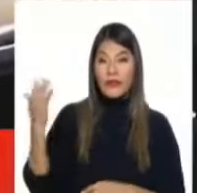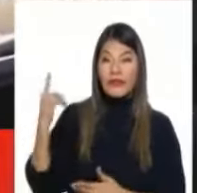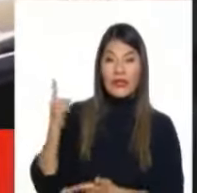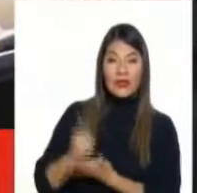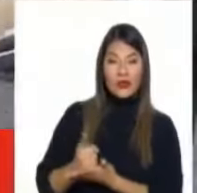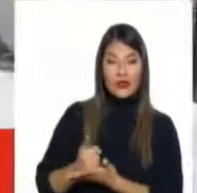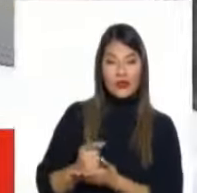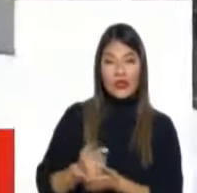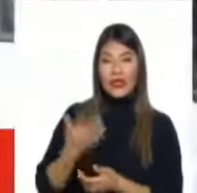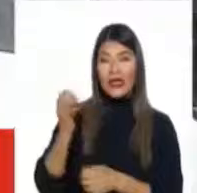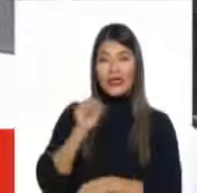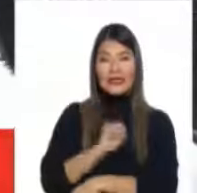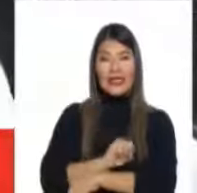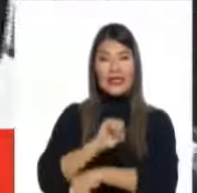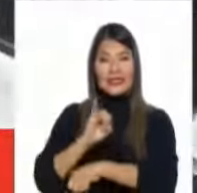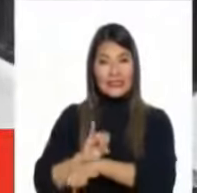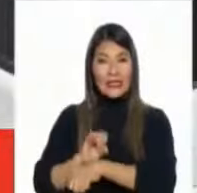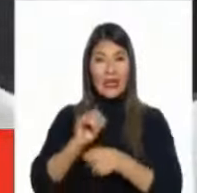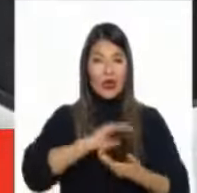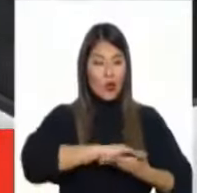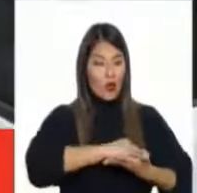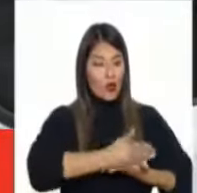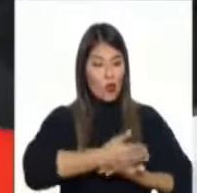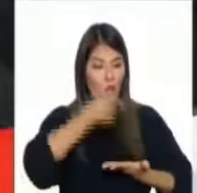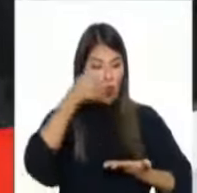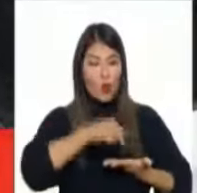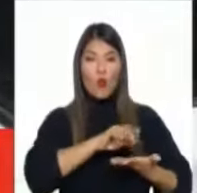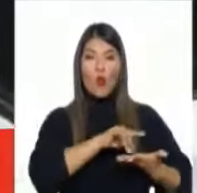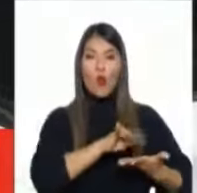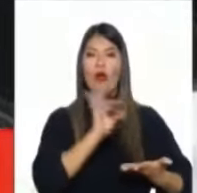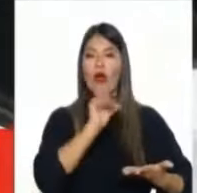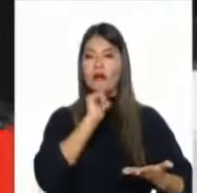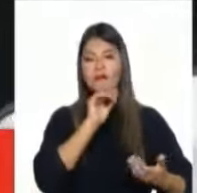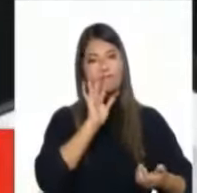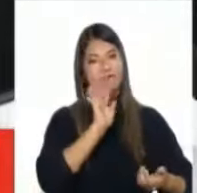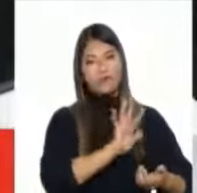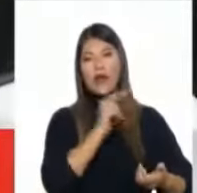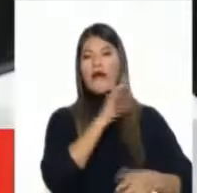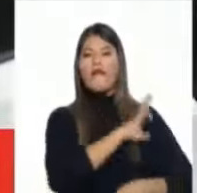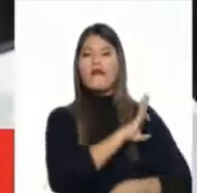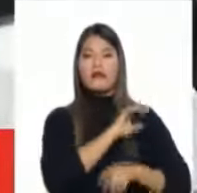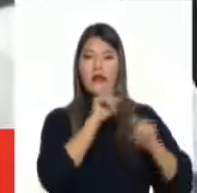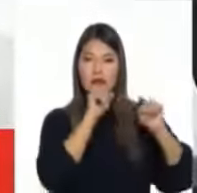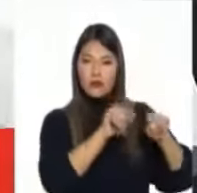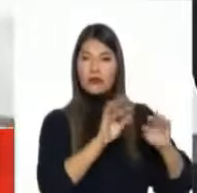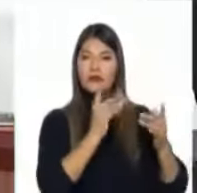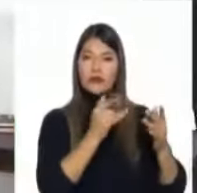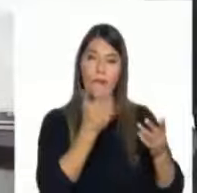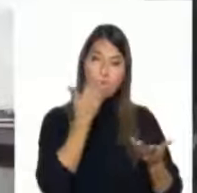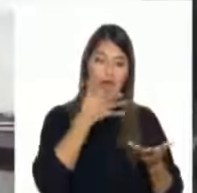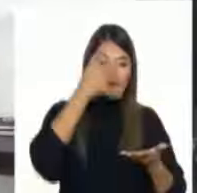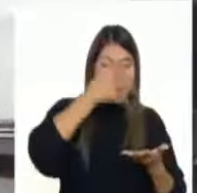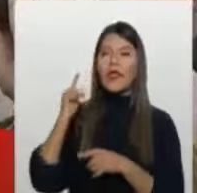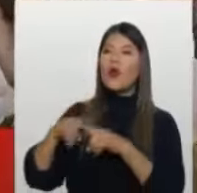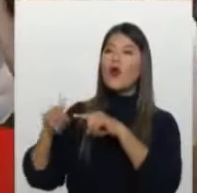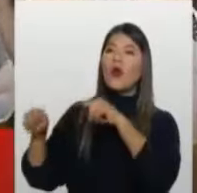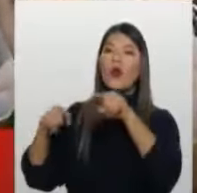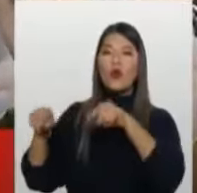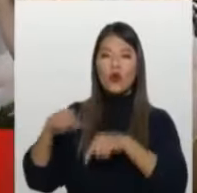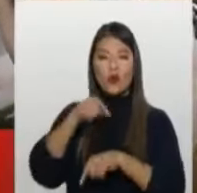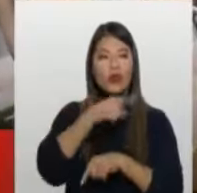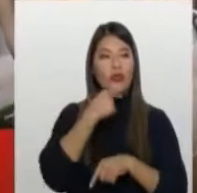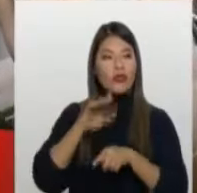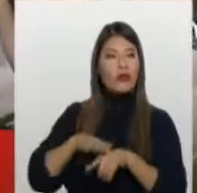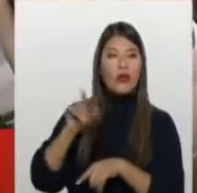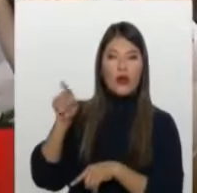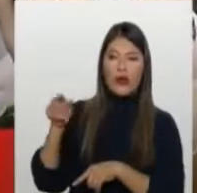de San Isidro y la computadora está resguardada hasta que la fiscalía la solicite para su peritaje respectivo. Bueno, amigos,